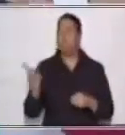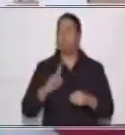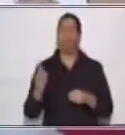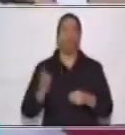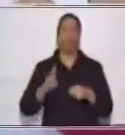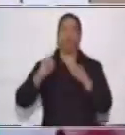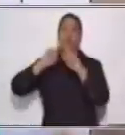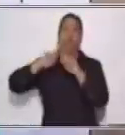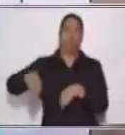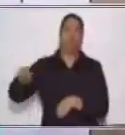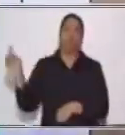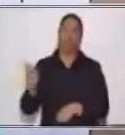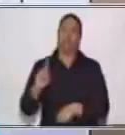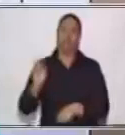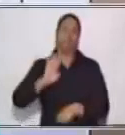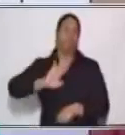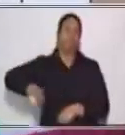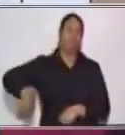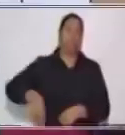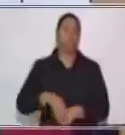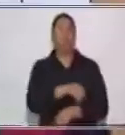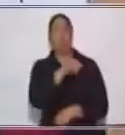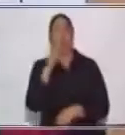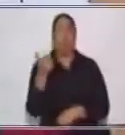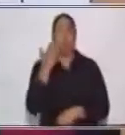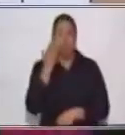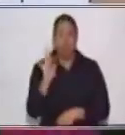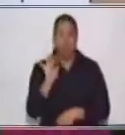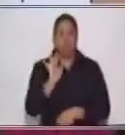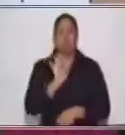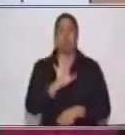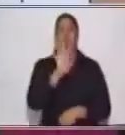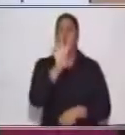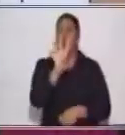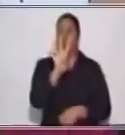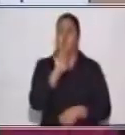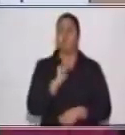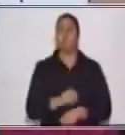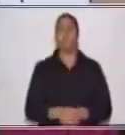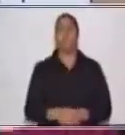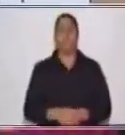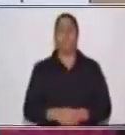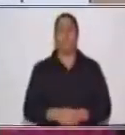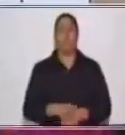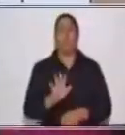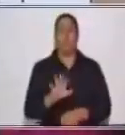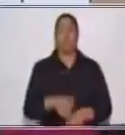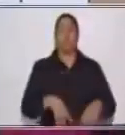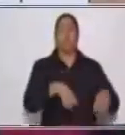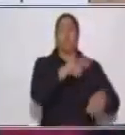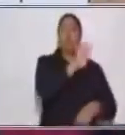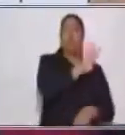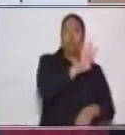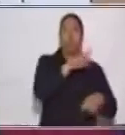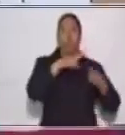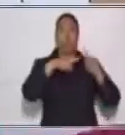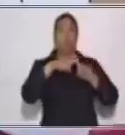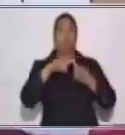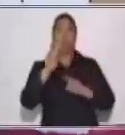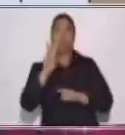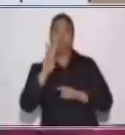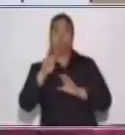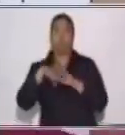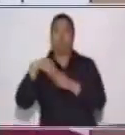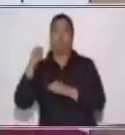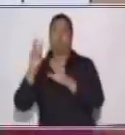Entonces, pruebo con otro valor, con 4. Para 4, multiplico 4 por 2, 8,